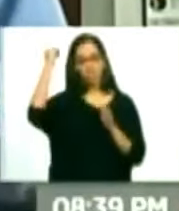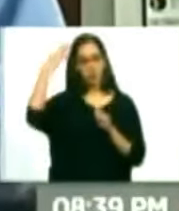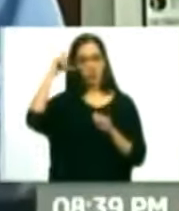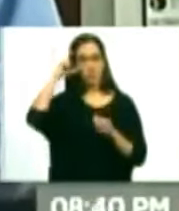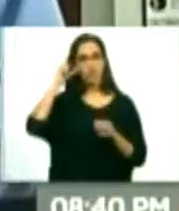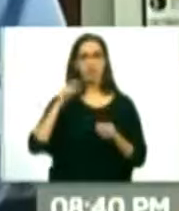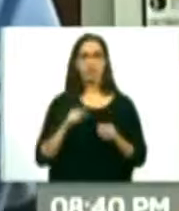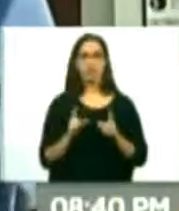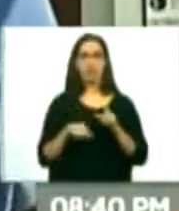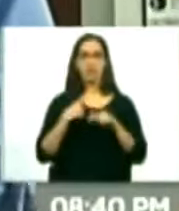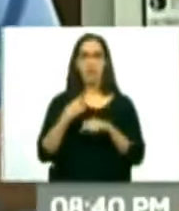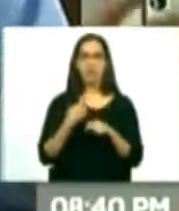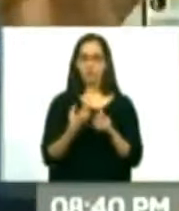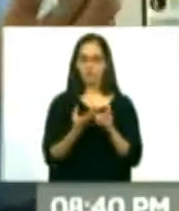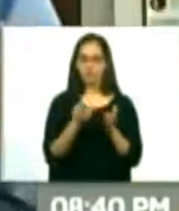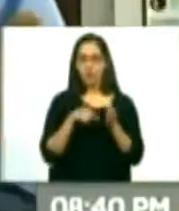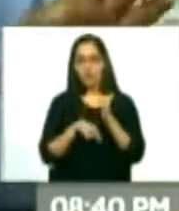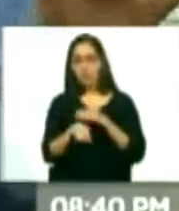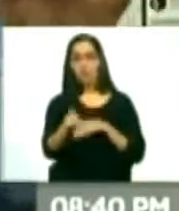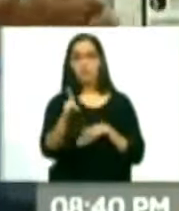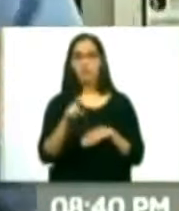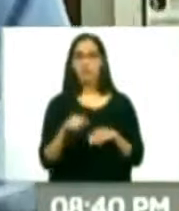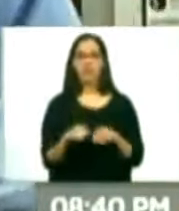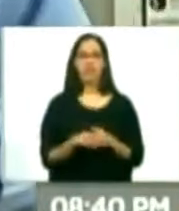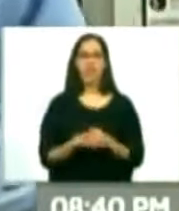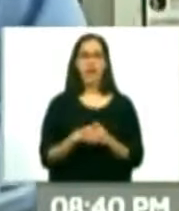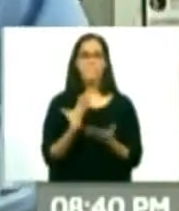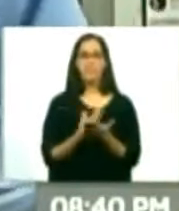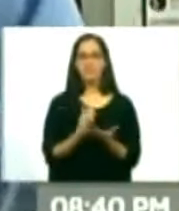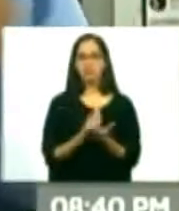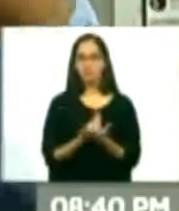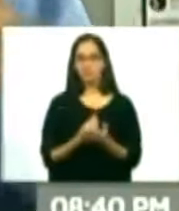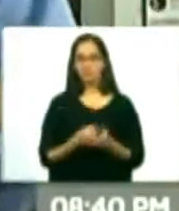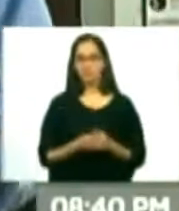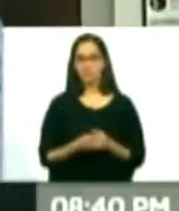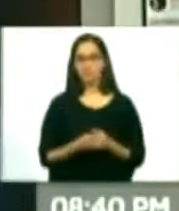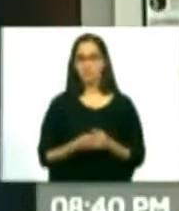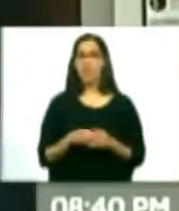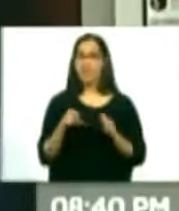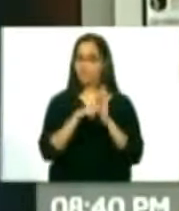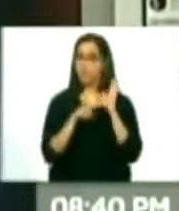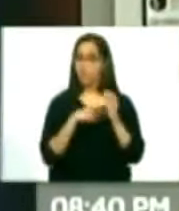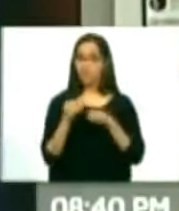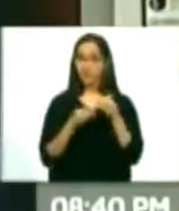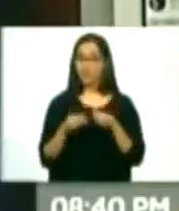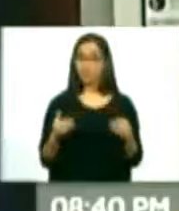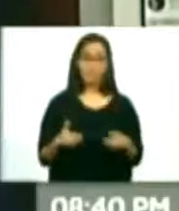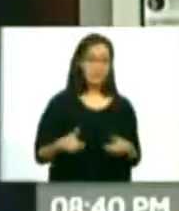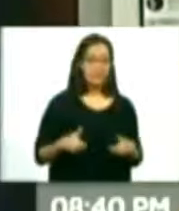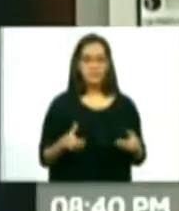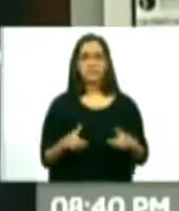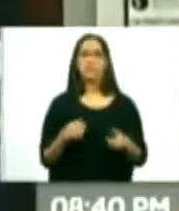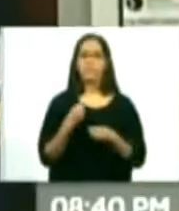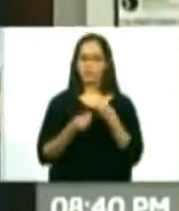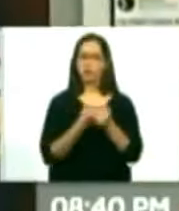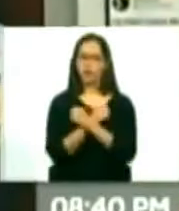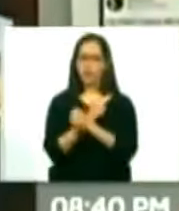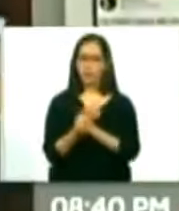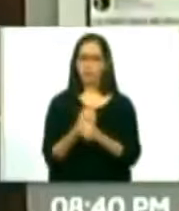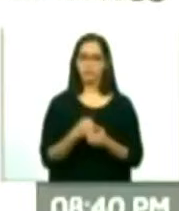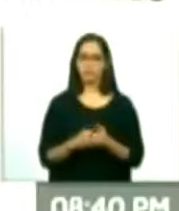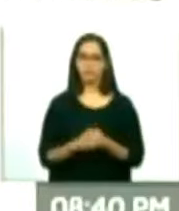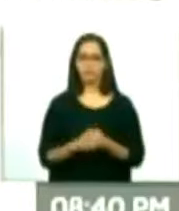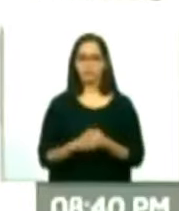de Maturín, así que este programa es medio parido ahí, medio corriendo, pero hecho con amor, con muchas ganas de seguir adelante.